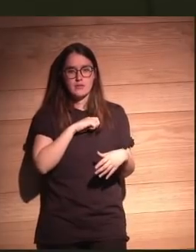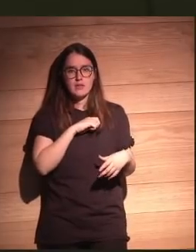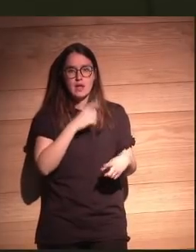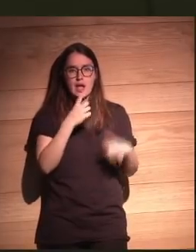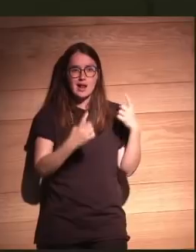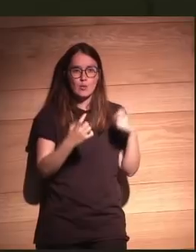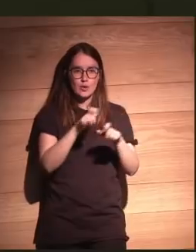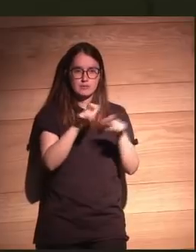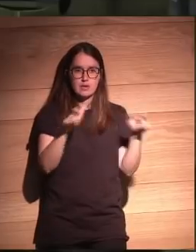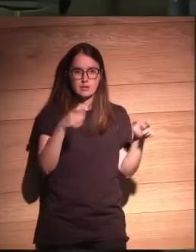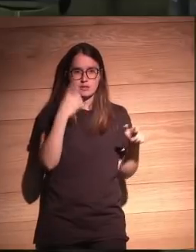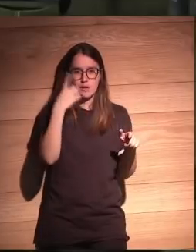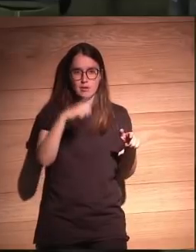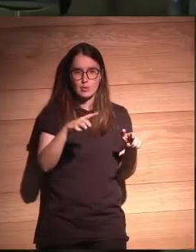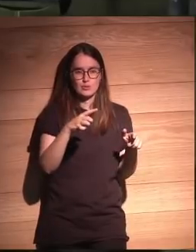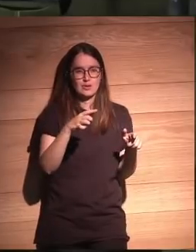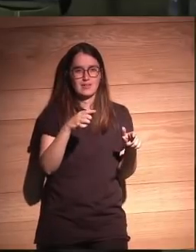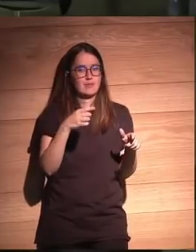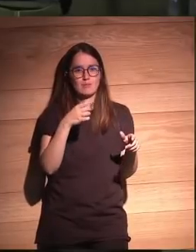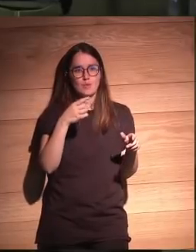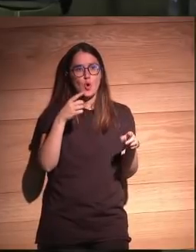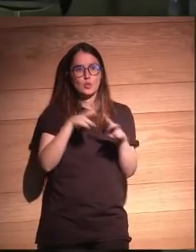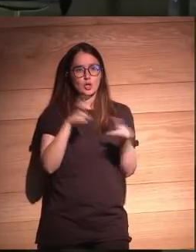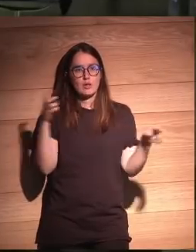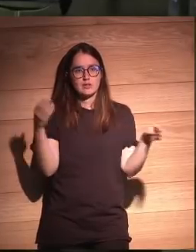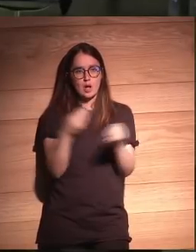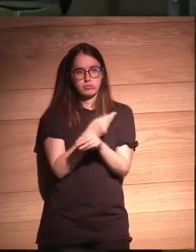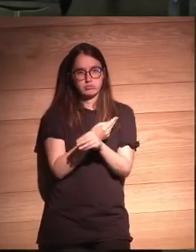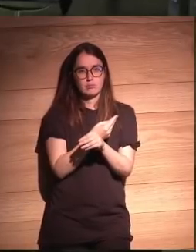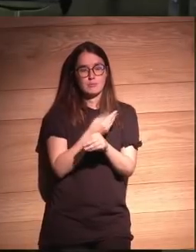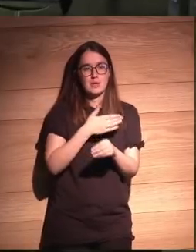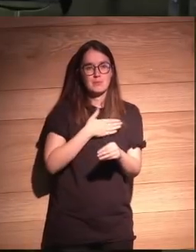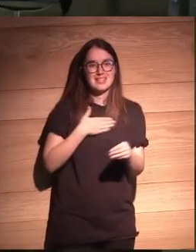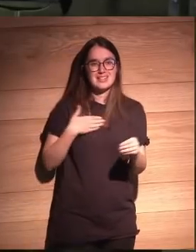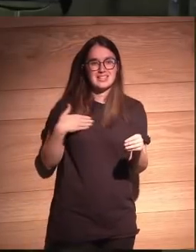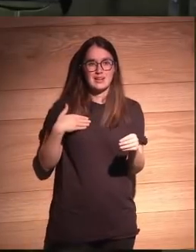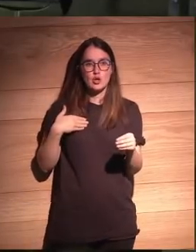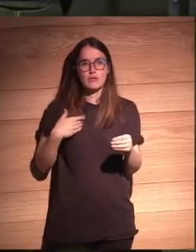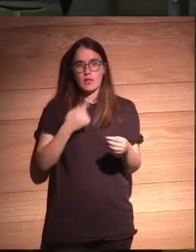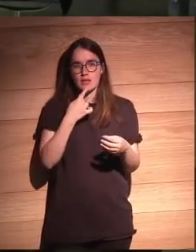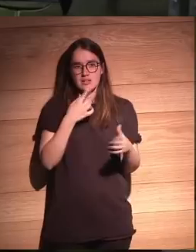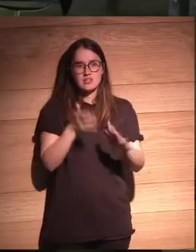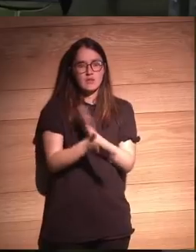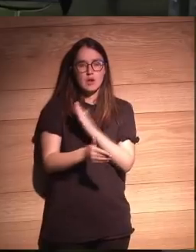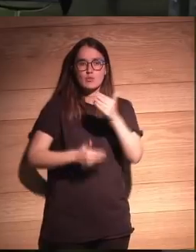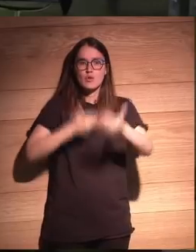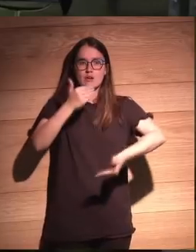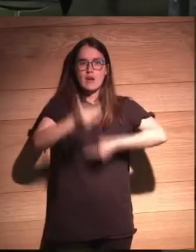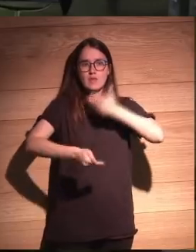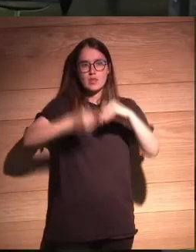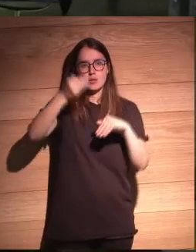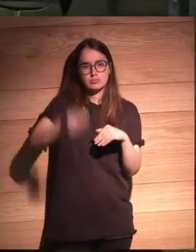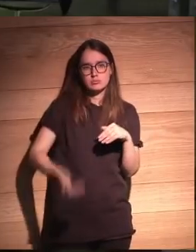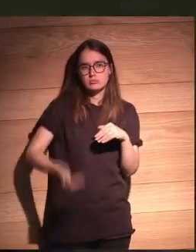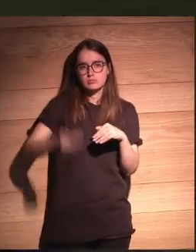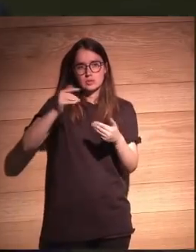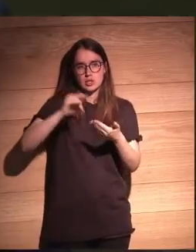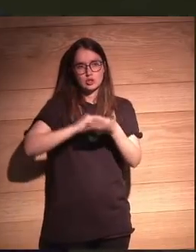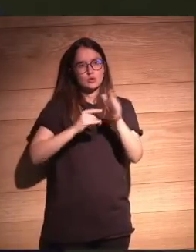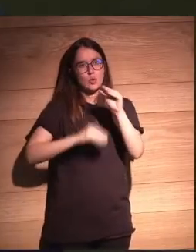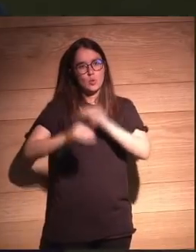de la población que no ve las cosas así, y para mí es un avance fundamental a donde yo creo que estará parte de la solución